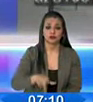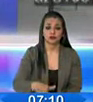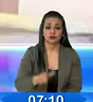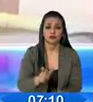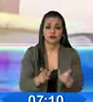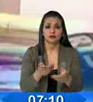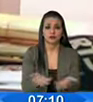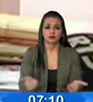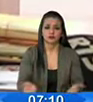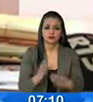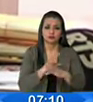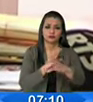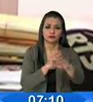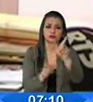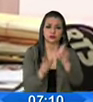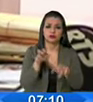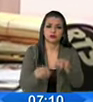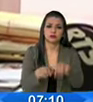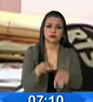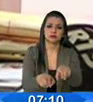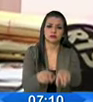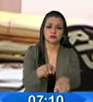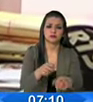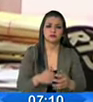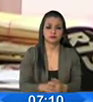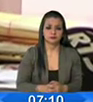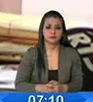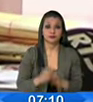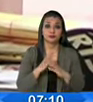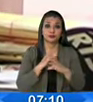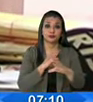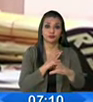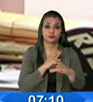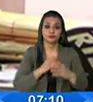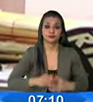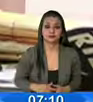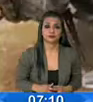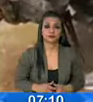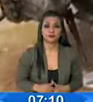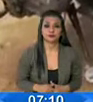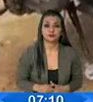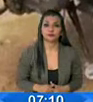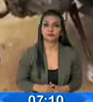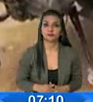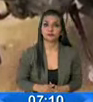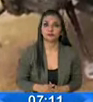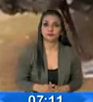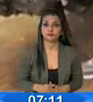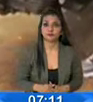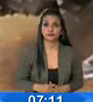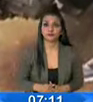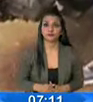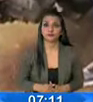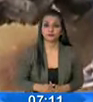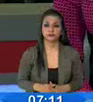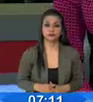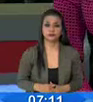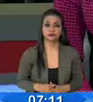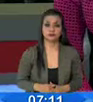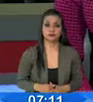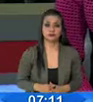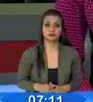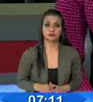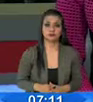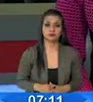pertenencias de aquellas personas pues, que iban en este micro de transporte urbano. Informó Roselena Vascones.